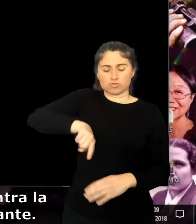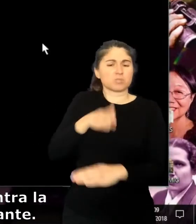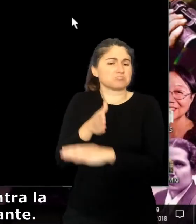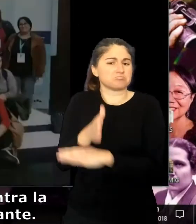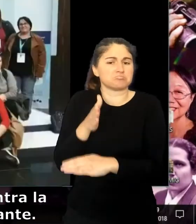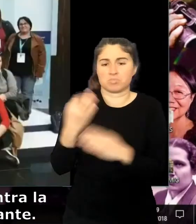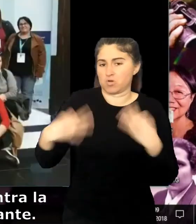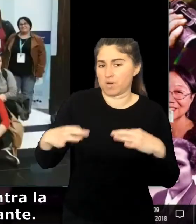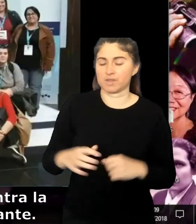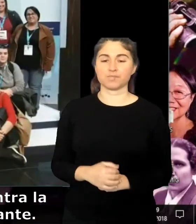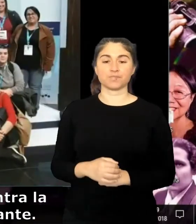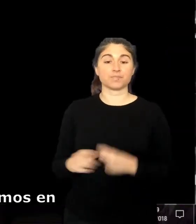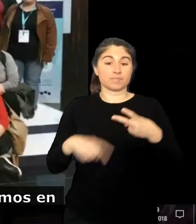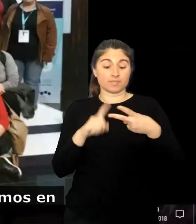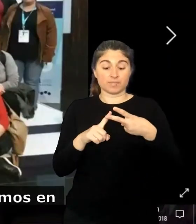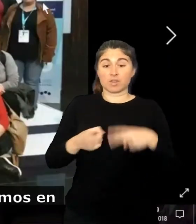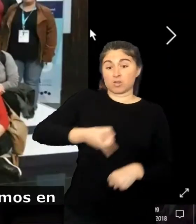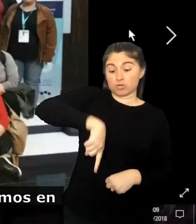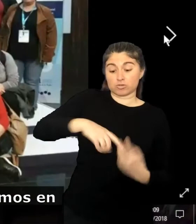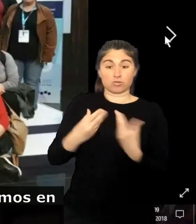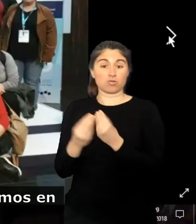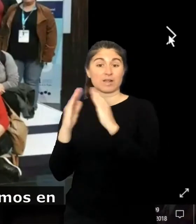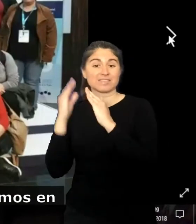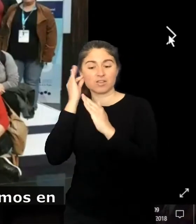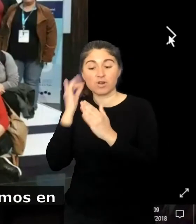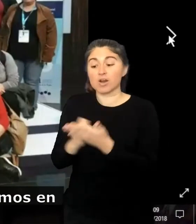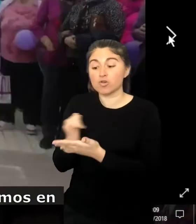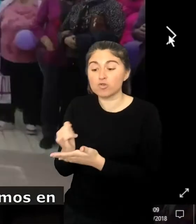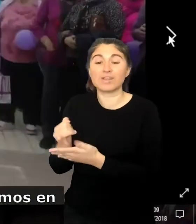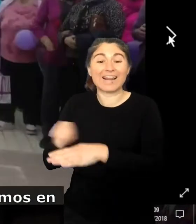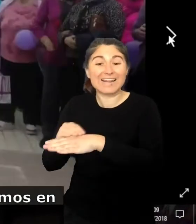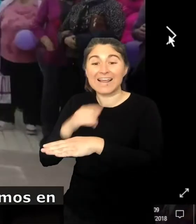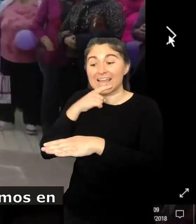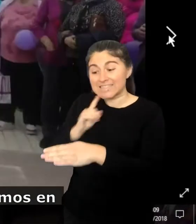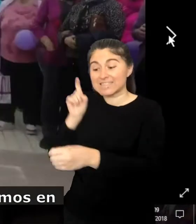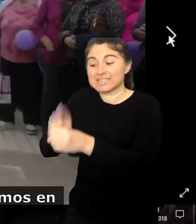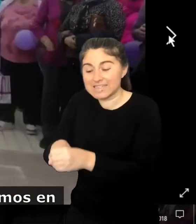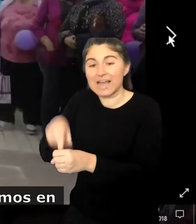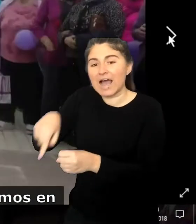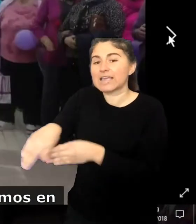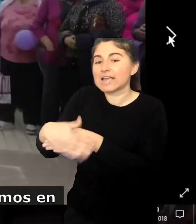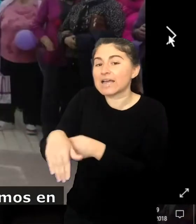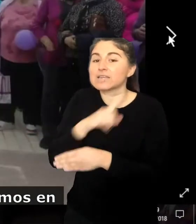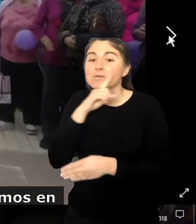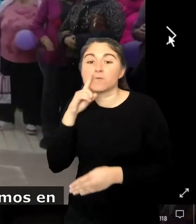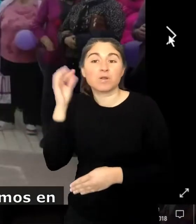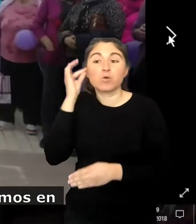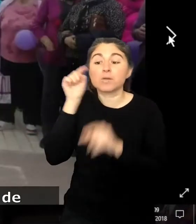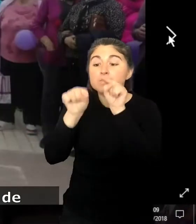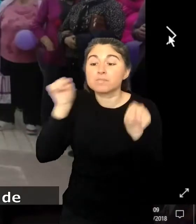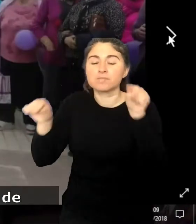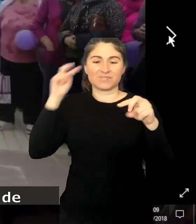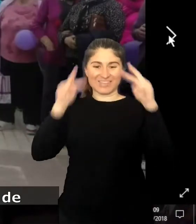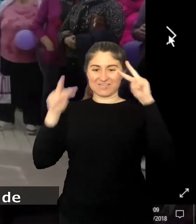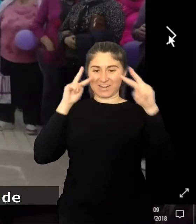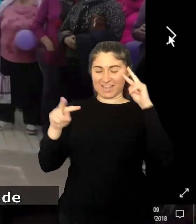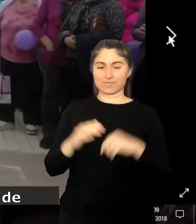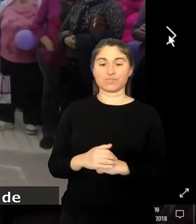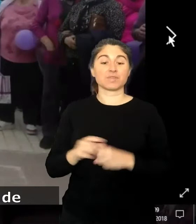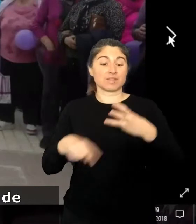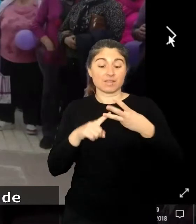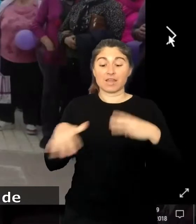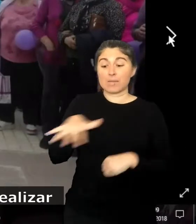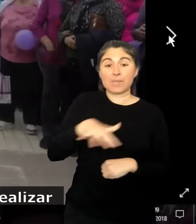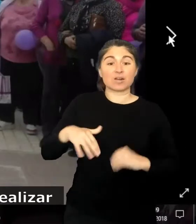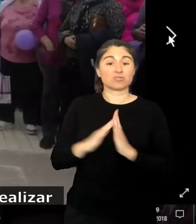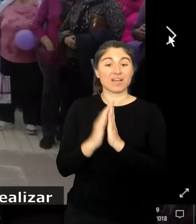Diputación de Alicante luego, junto a la Casa de la Dona participamos en la Ruta Lila de Elche donde visibilizamos calles con nombres de